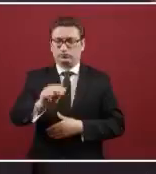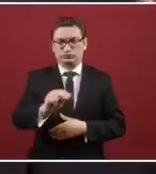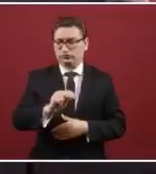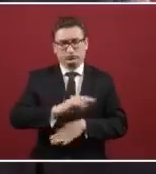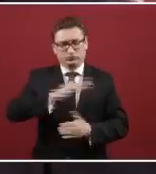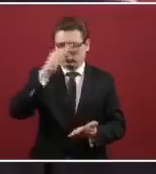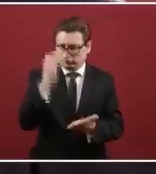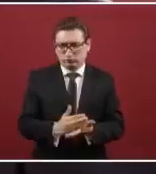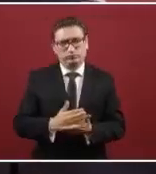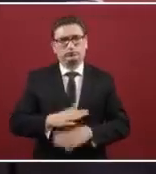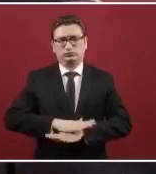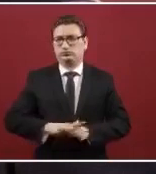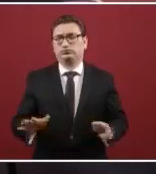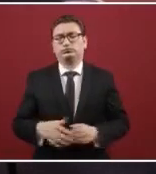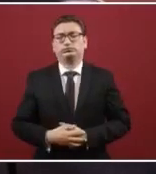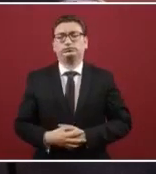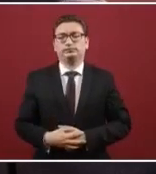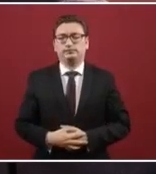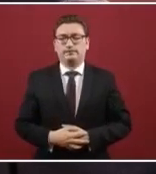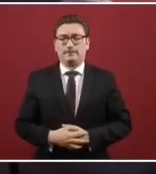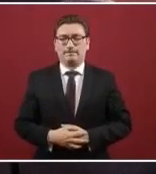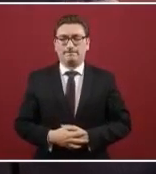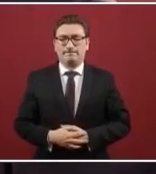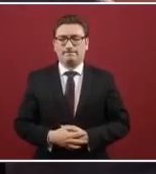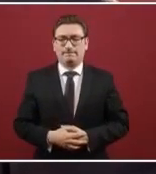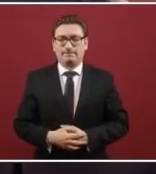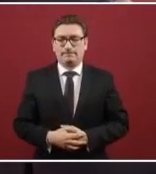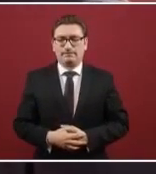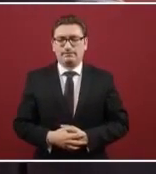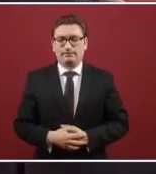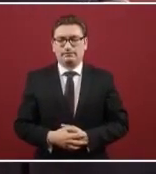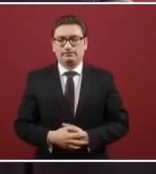se terminan las privatizaciones en